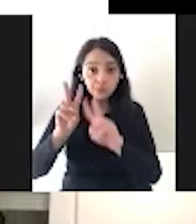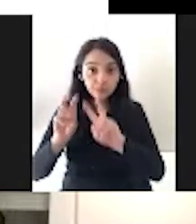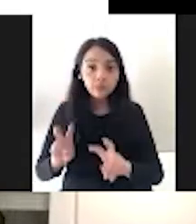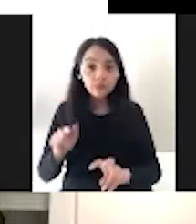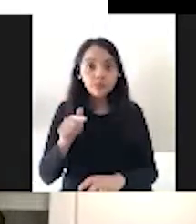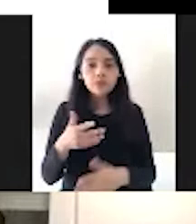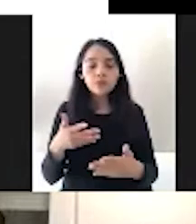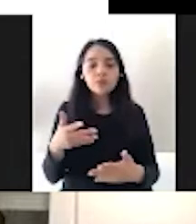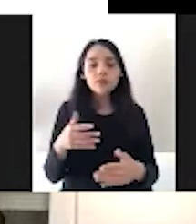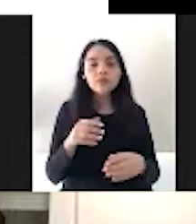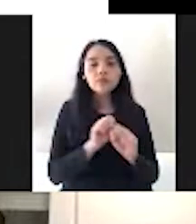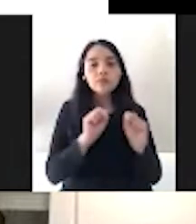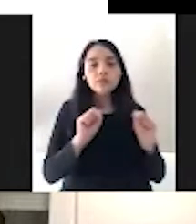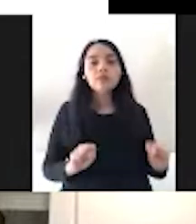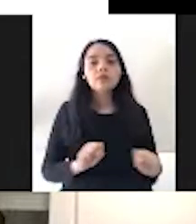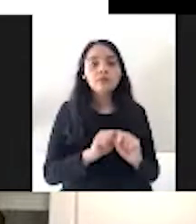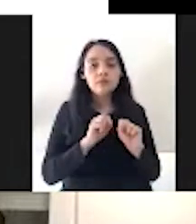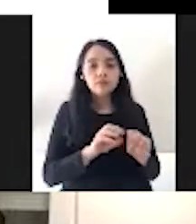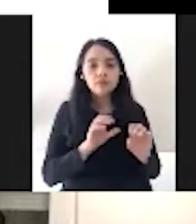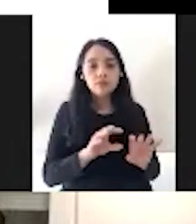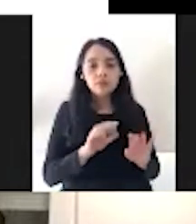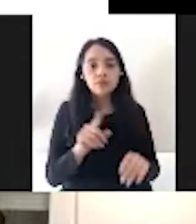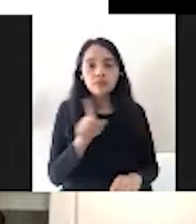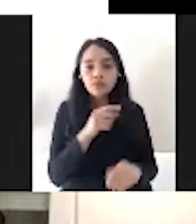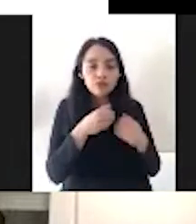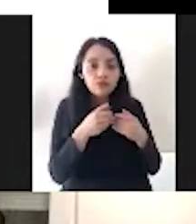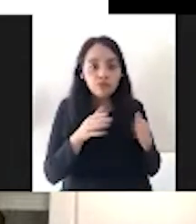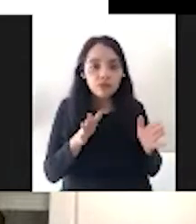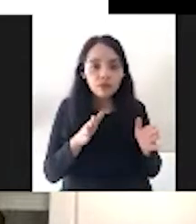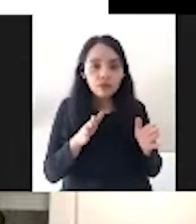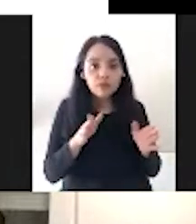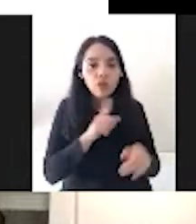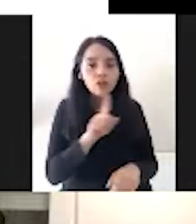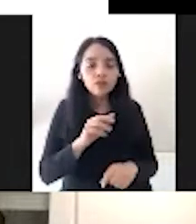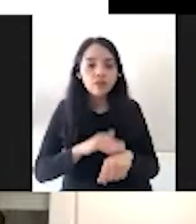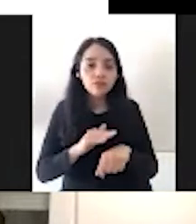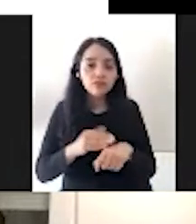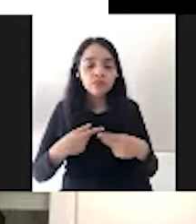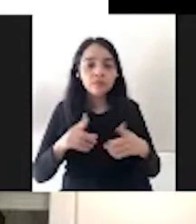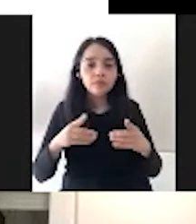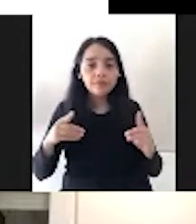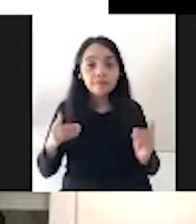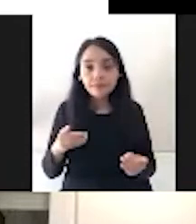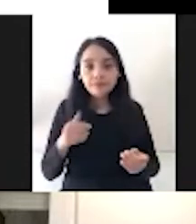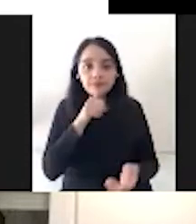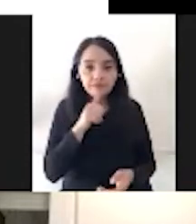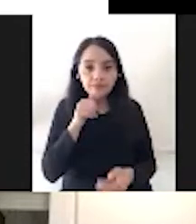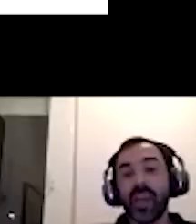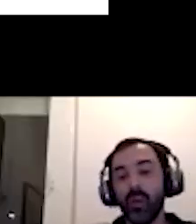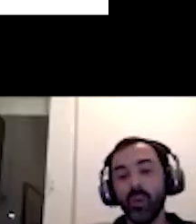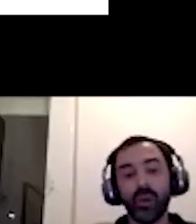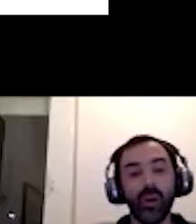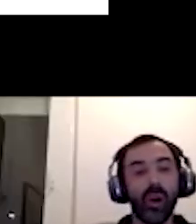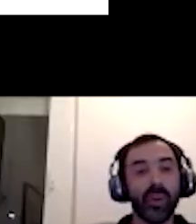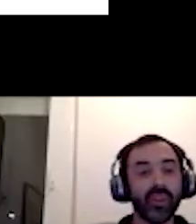el contexto chileno y carente de conocimiento con respecto a la educación inclusiva por parte de los agentes educativos. Es por eso